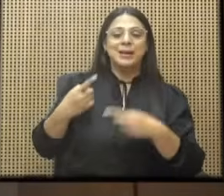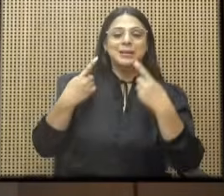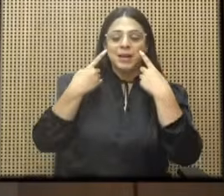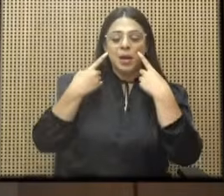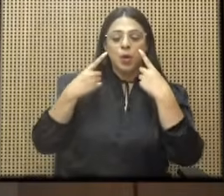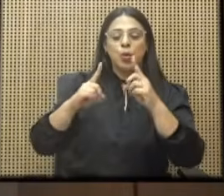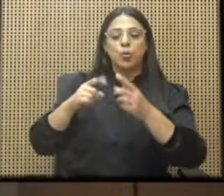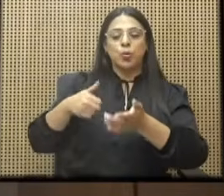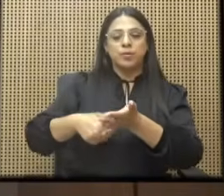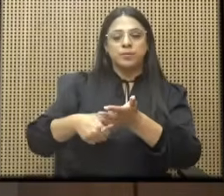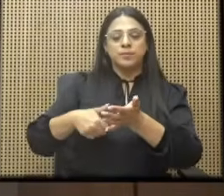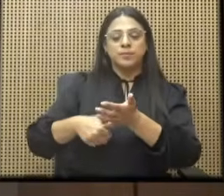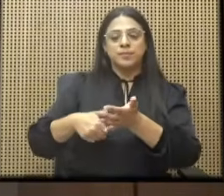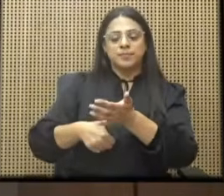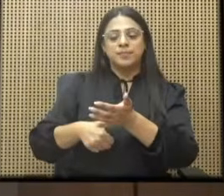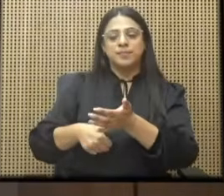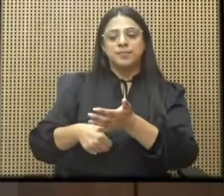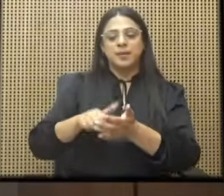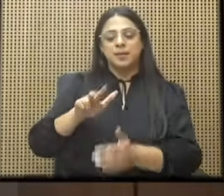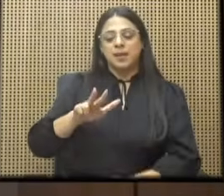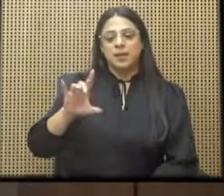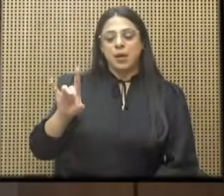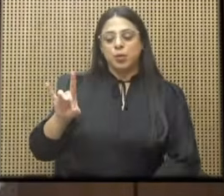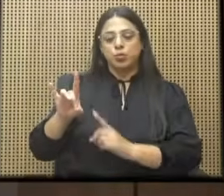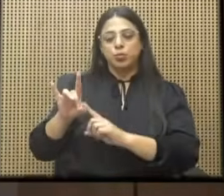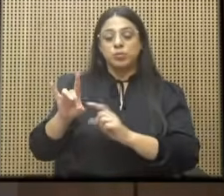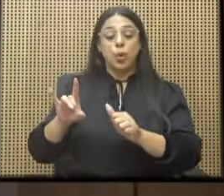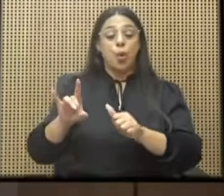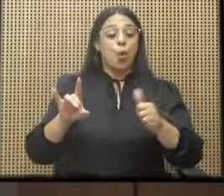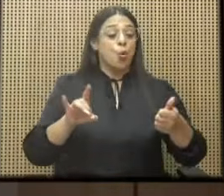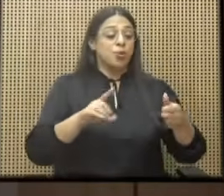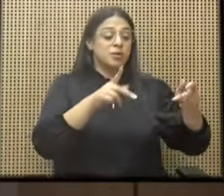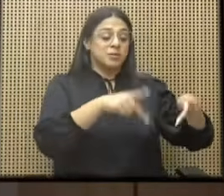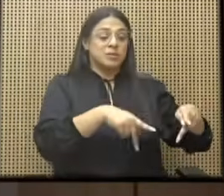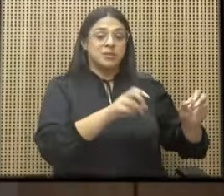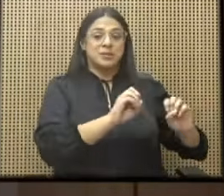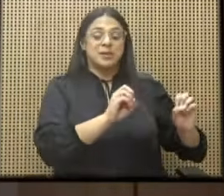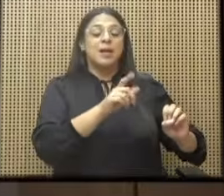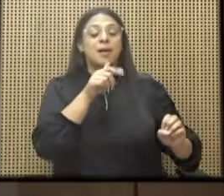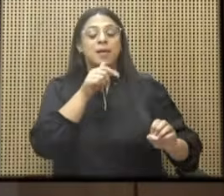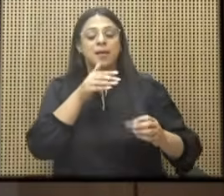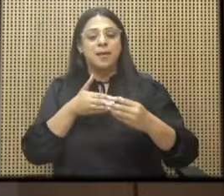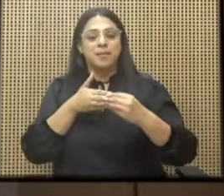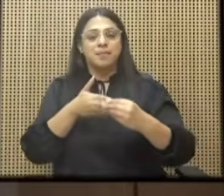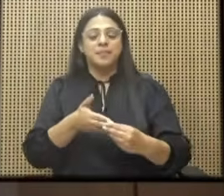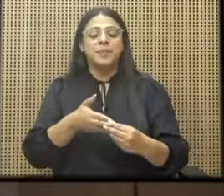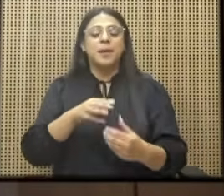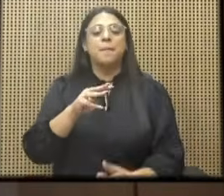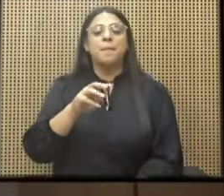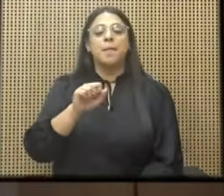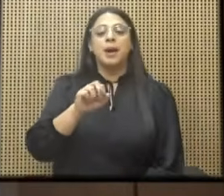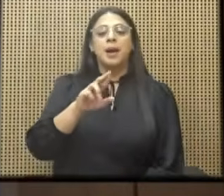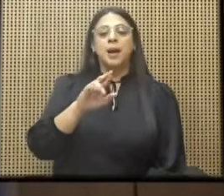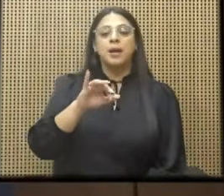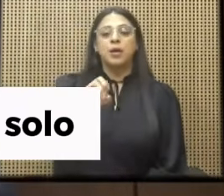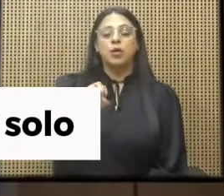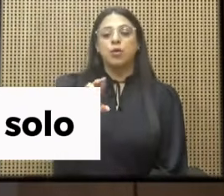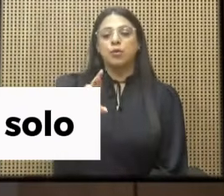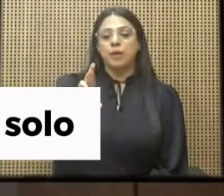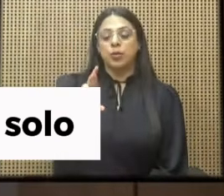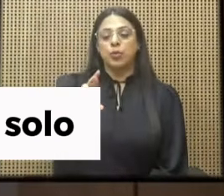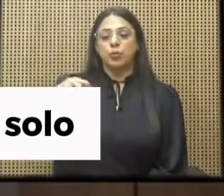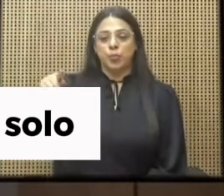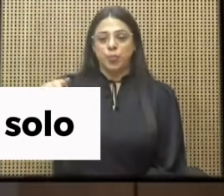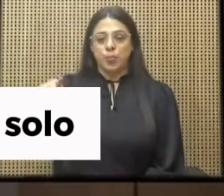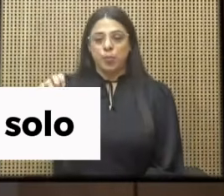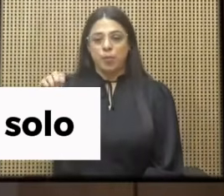votos. Y los restantes no. Presidía Mario Redondo Poveda. Y